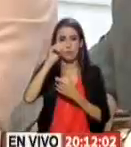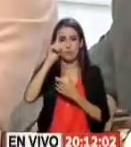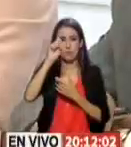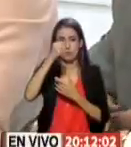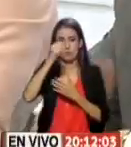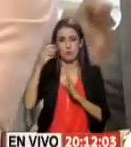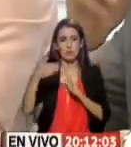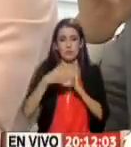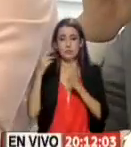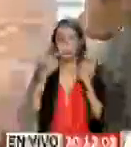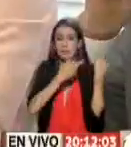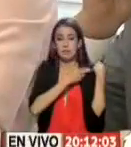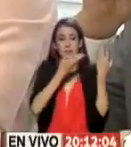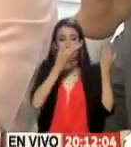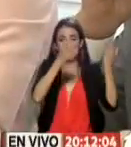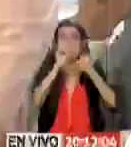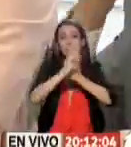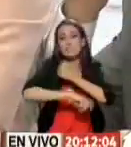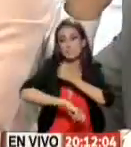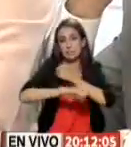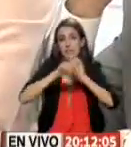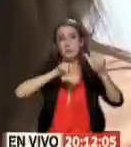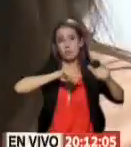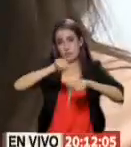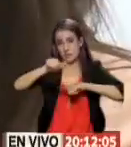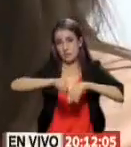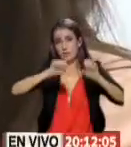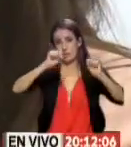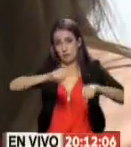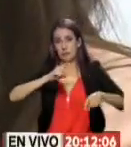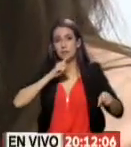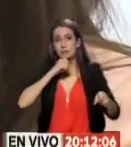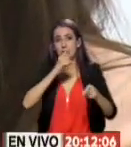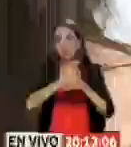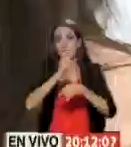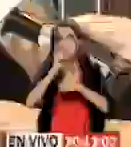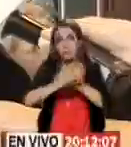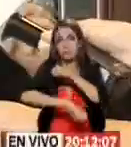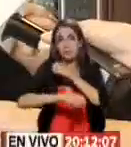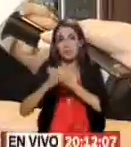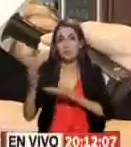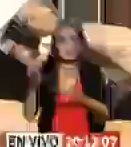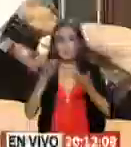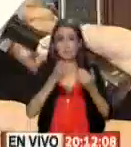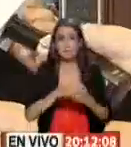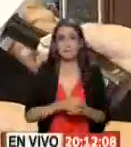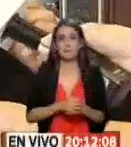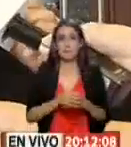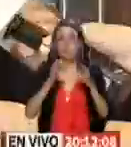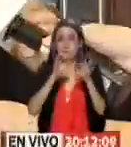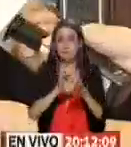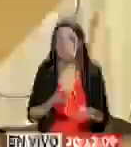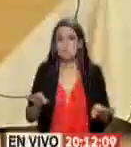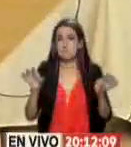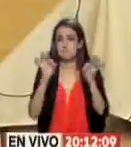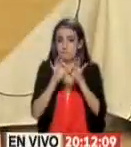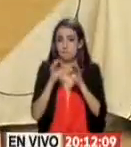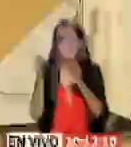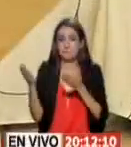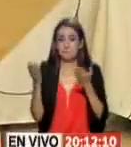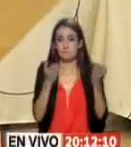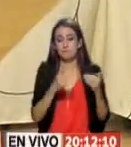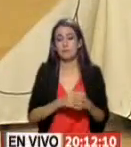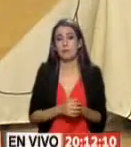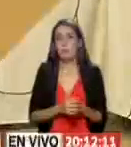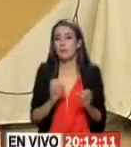la responsabilidad de imponer una sanción administrativa a la asambleísta Ana Galarza. Lo importante en esto es valorar las pruebas. Aseguran no